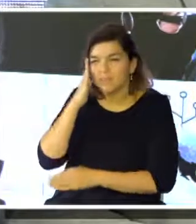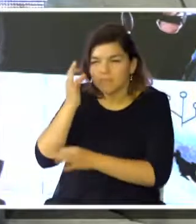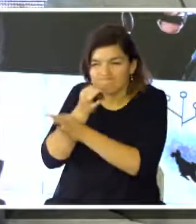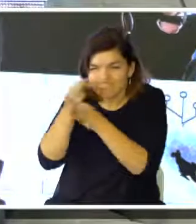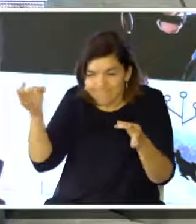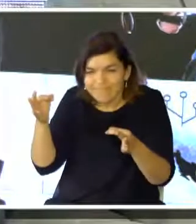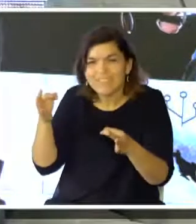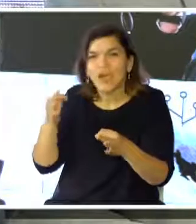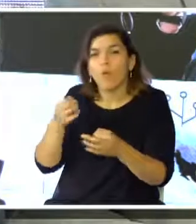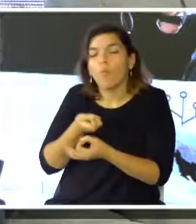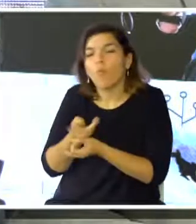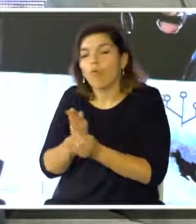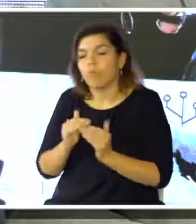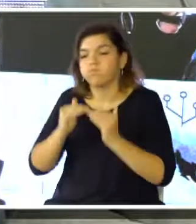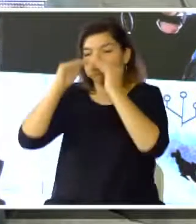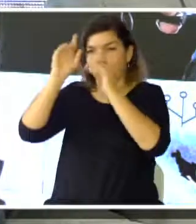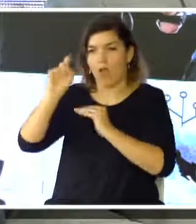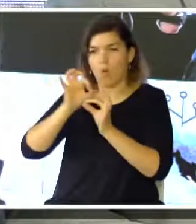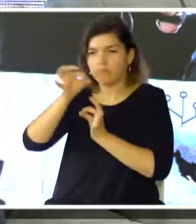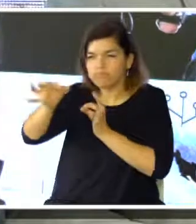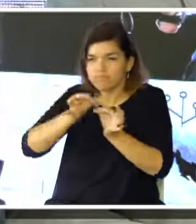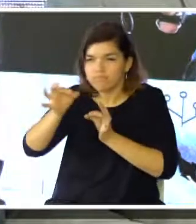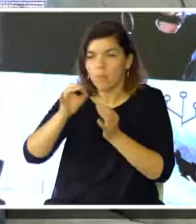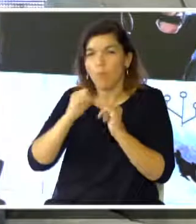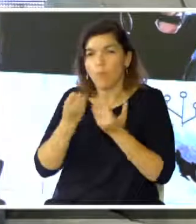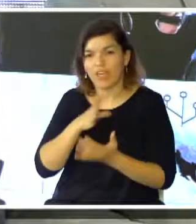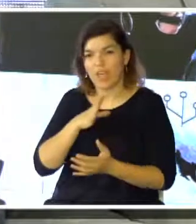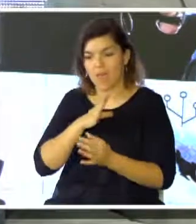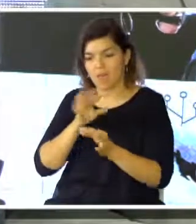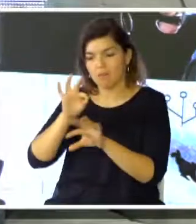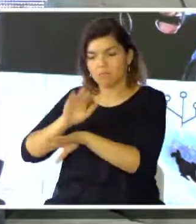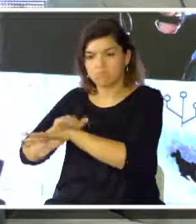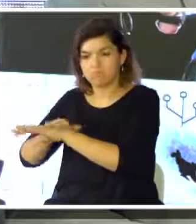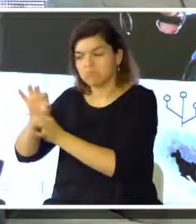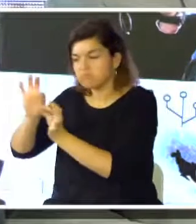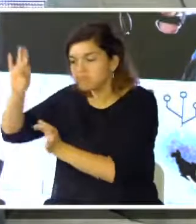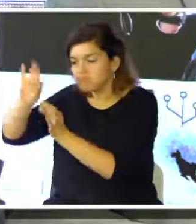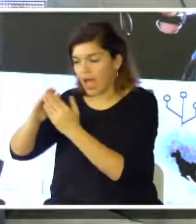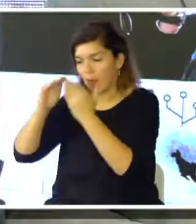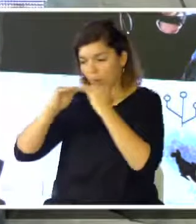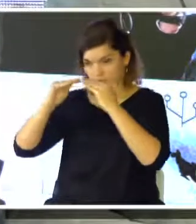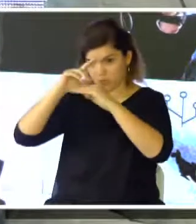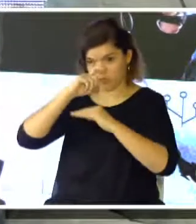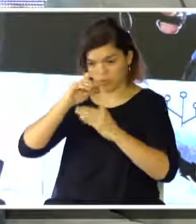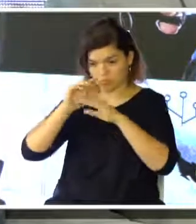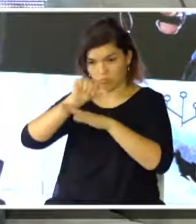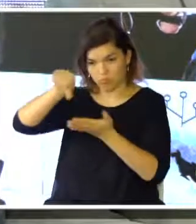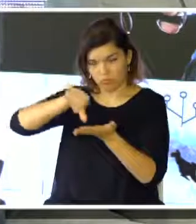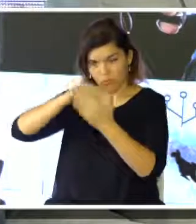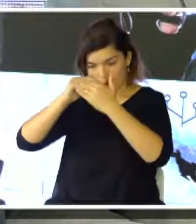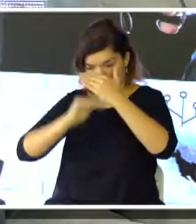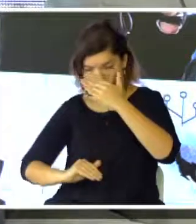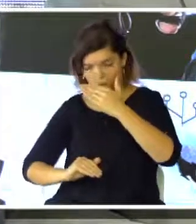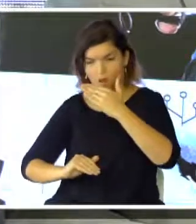qué cantidad de caudal de agua y porque tenemos caudalímetros instalados debajo de la ciudad y también tenemos livni